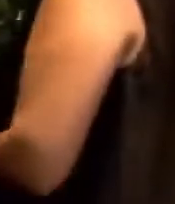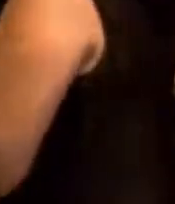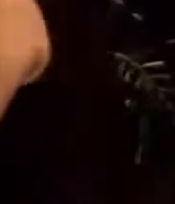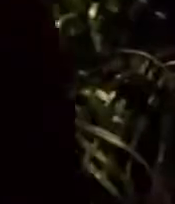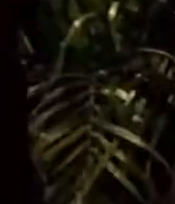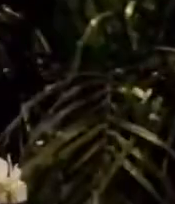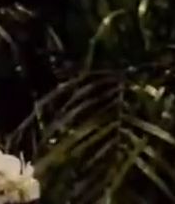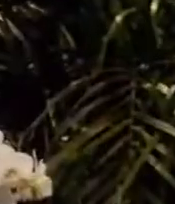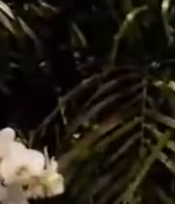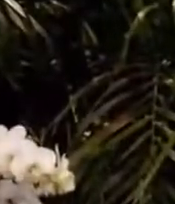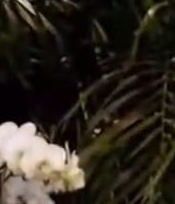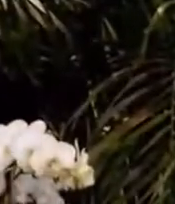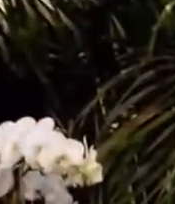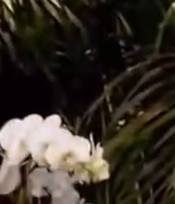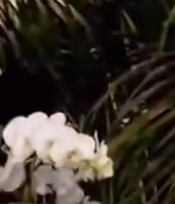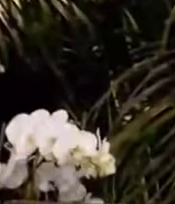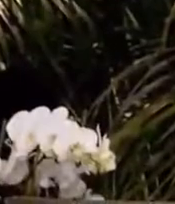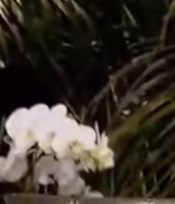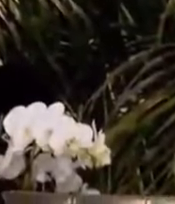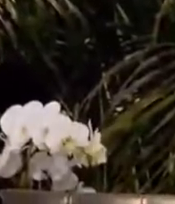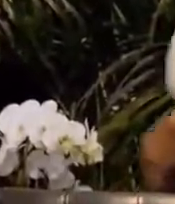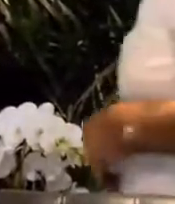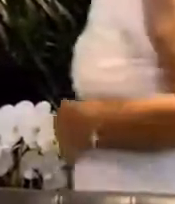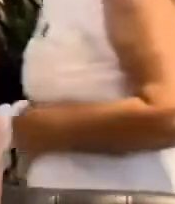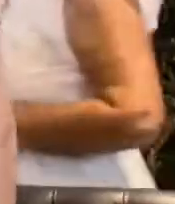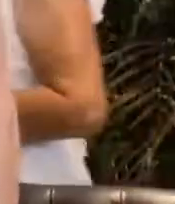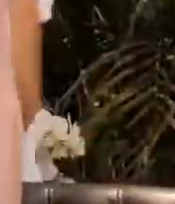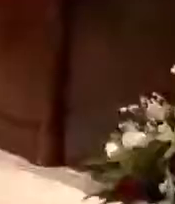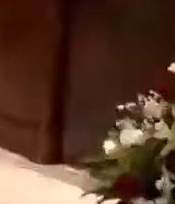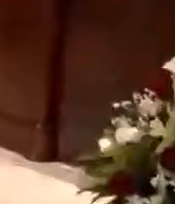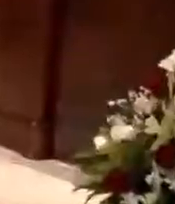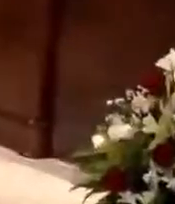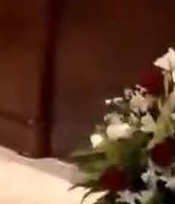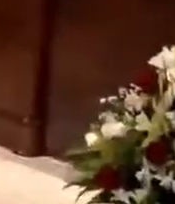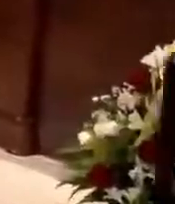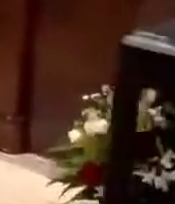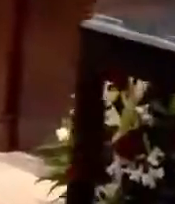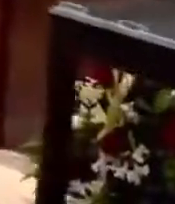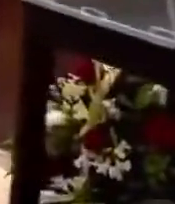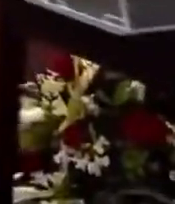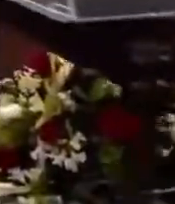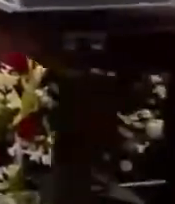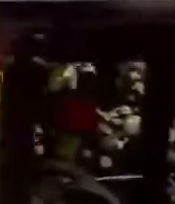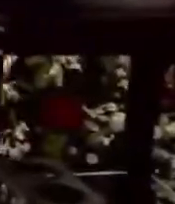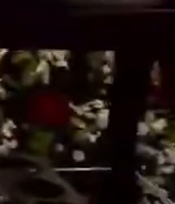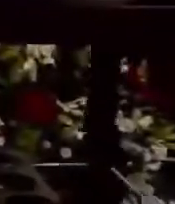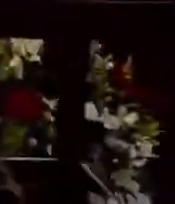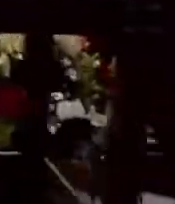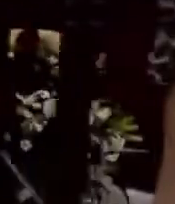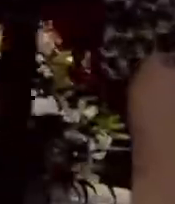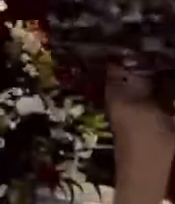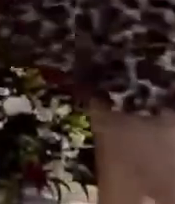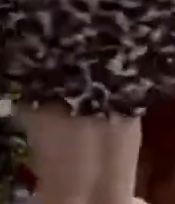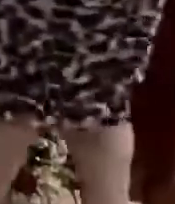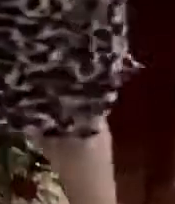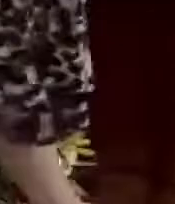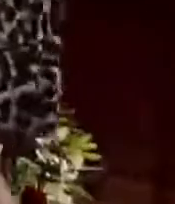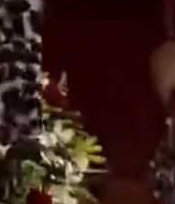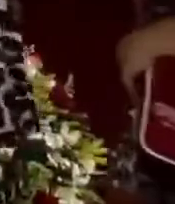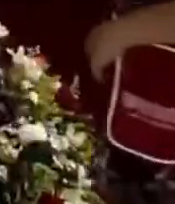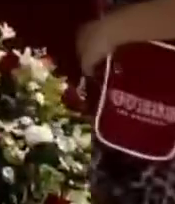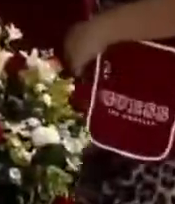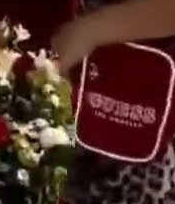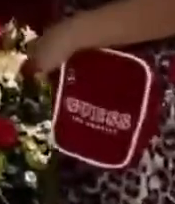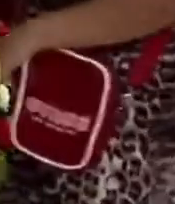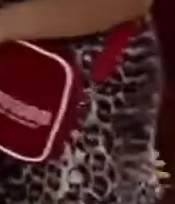felicidades. Felicidades, mi vida, que Dios te bendiga. Muchas gracias. Y aquí me ponen, yo ya no tengo ni